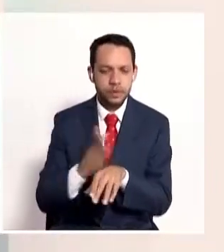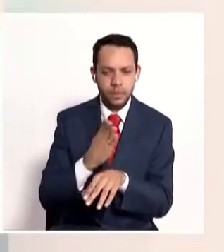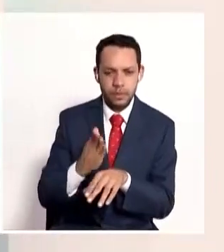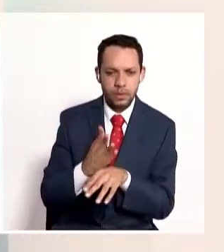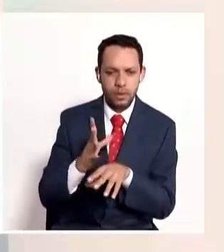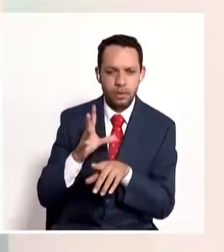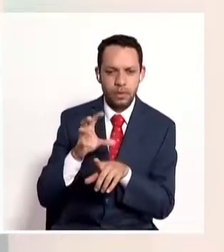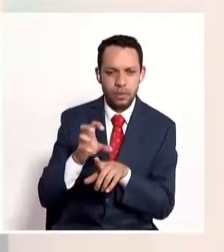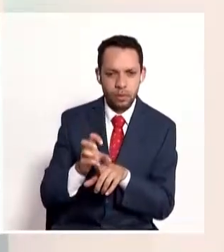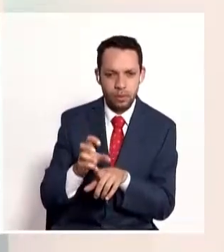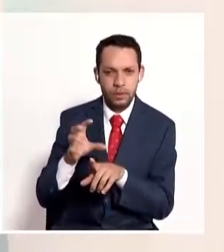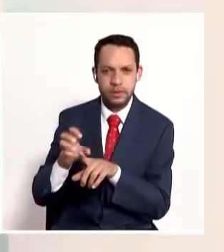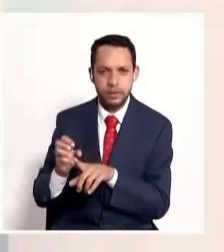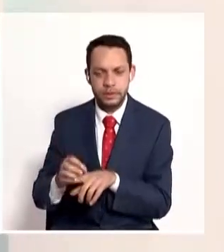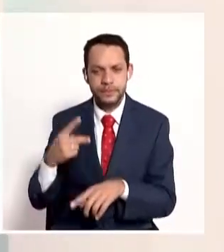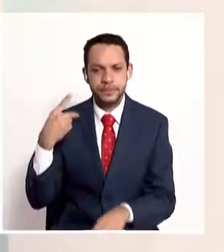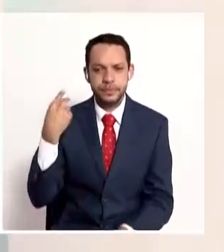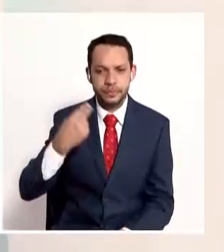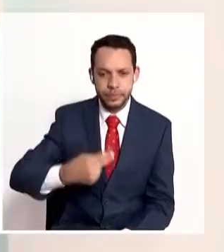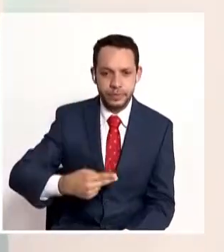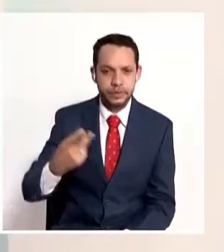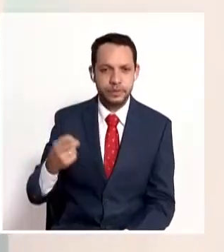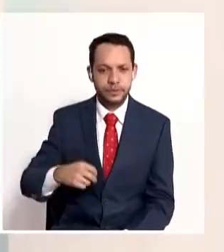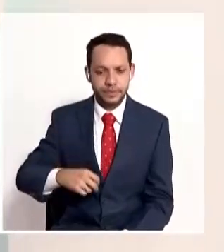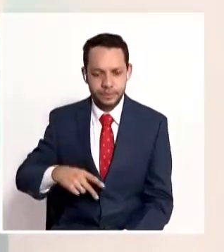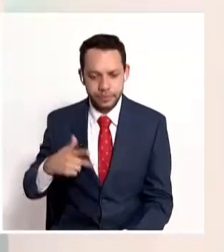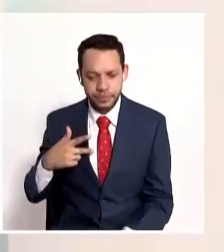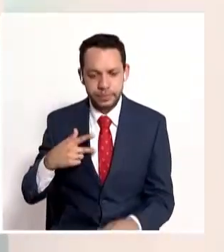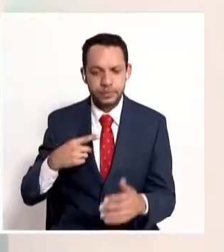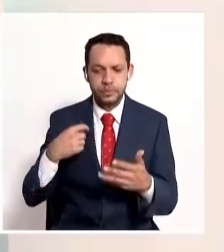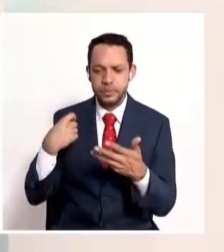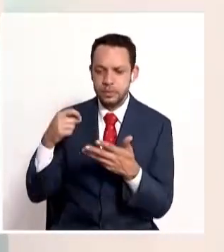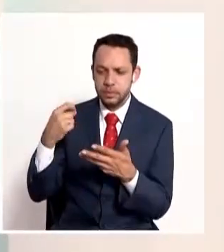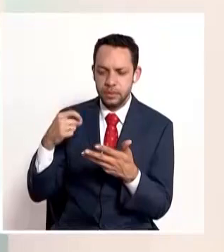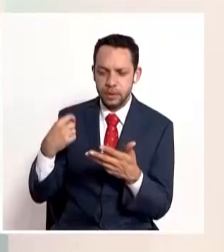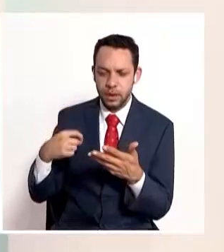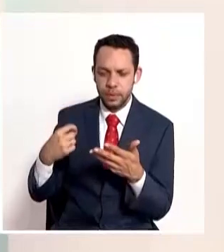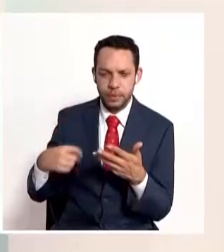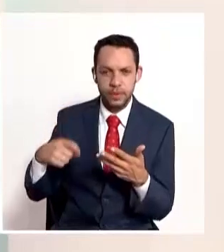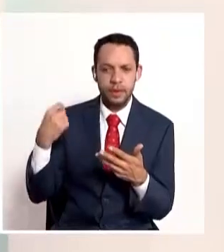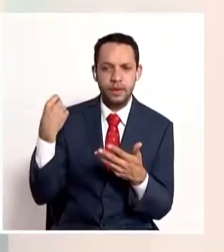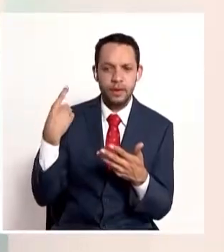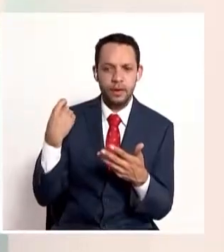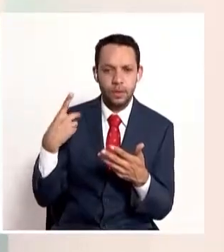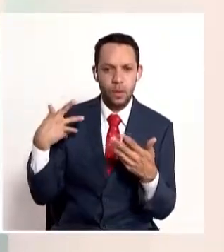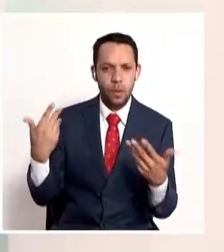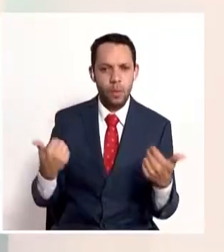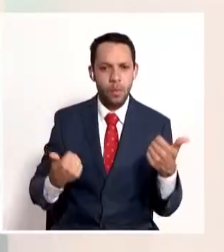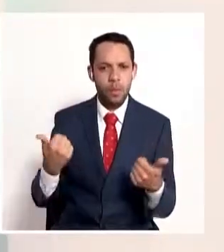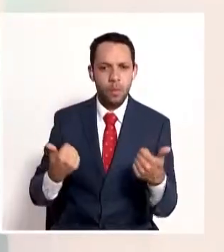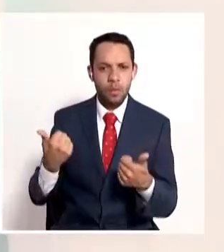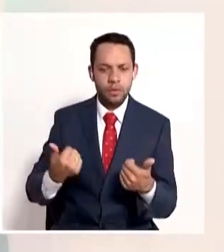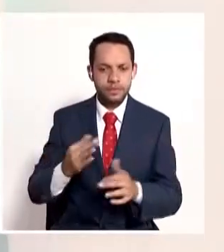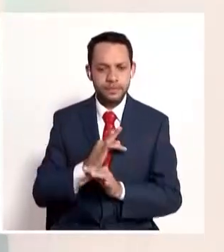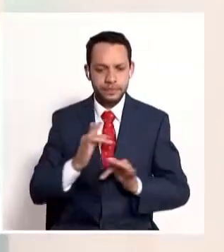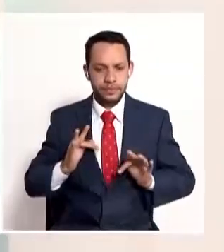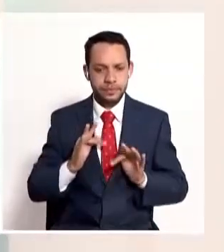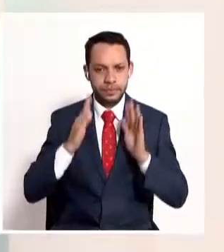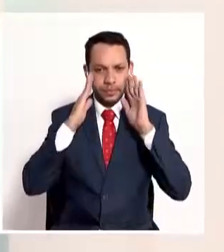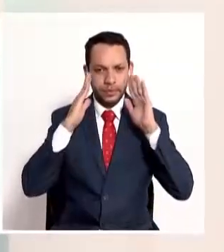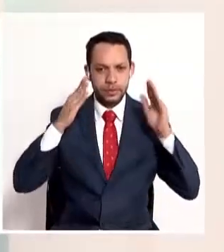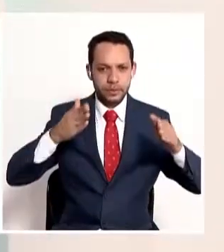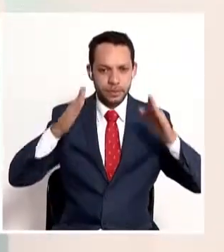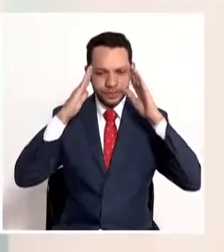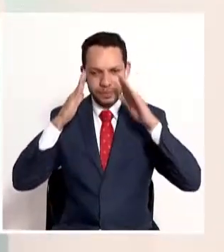y a partir de una buena historia clínica de una buena historia de vida entender cuál es el mejor tratamiento ya sé a dónde debemos dirigir